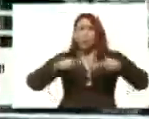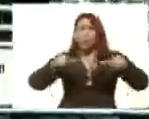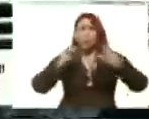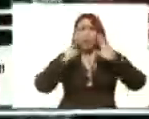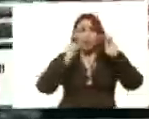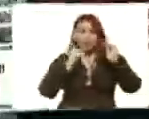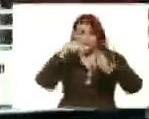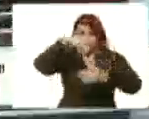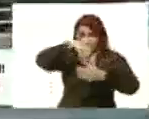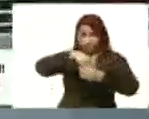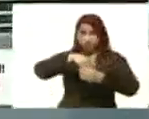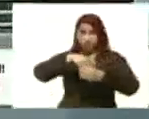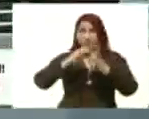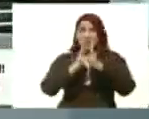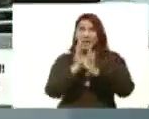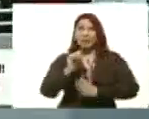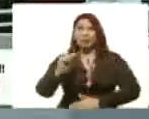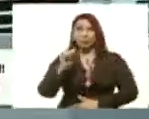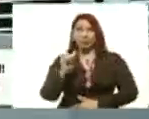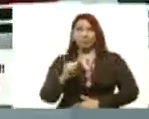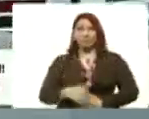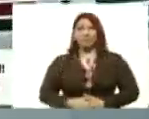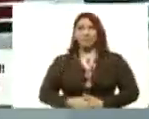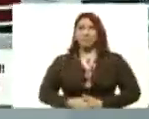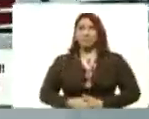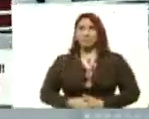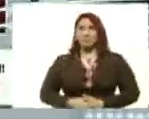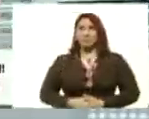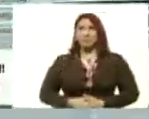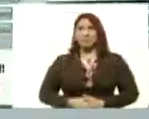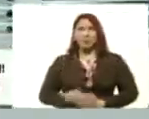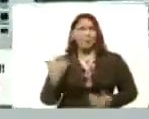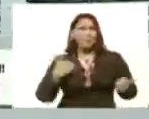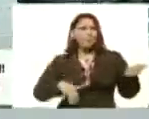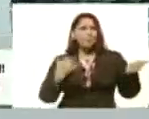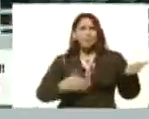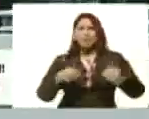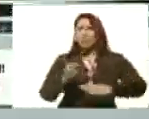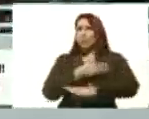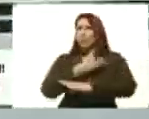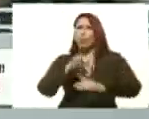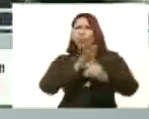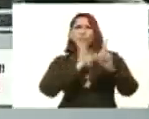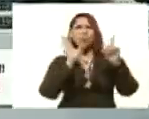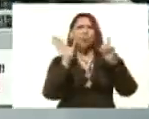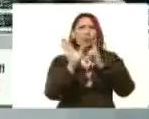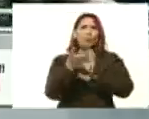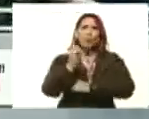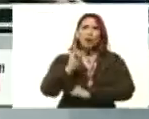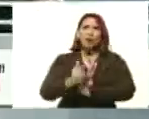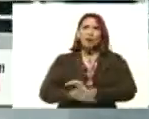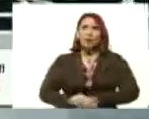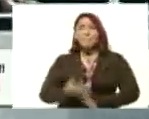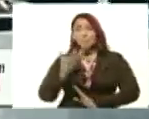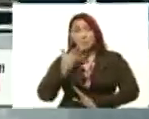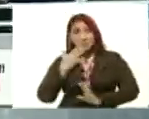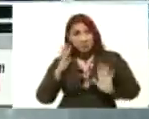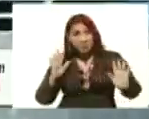atenderse, sino que están aquí. Aquí vino la música, la cultura. Por